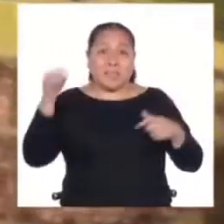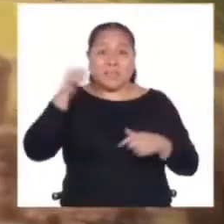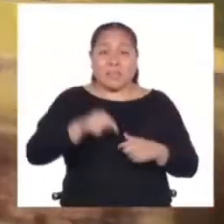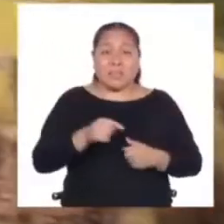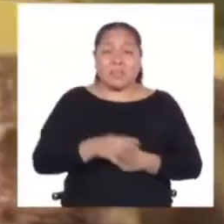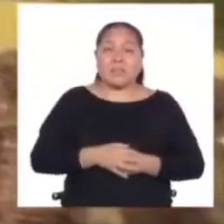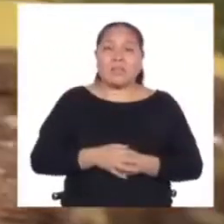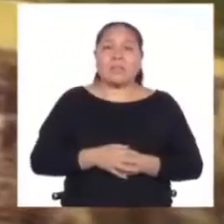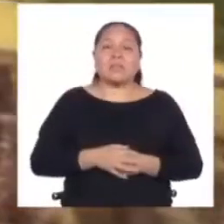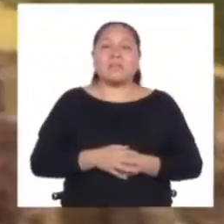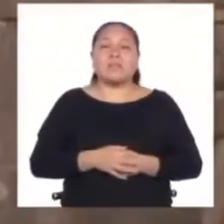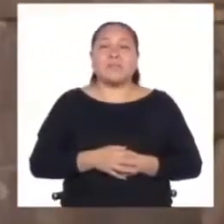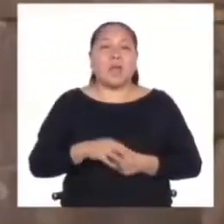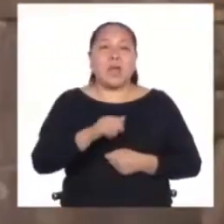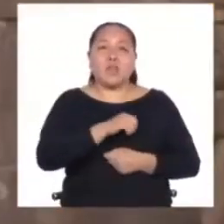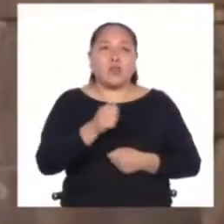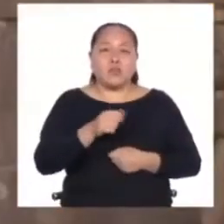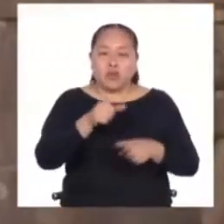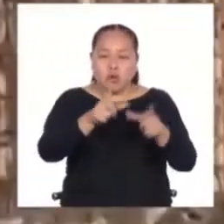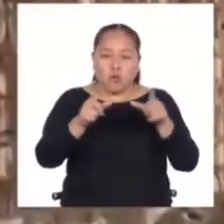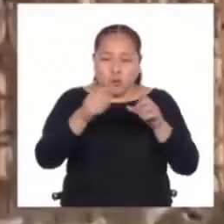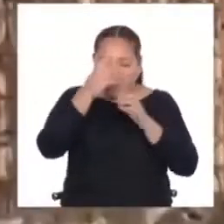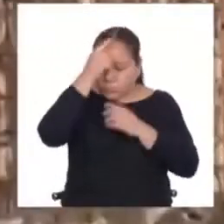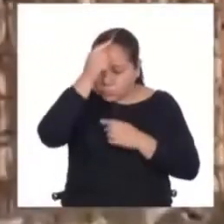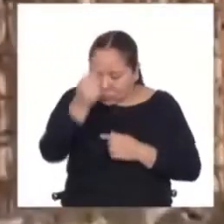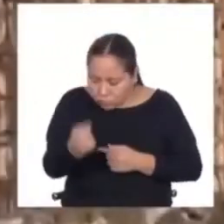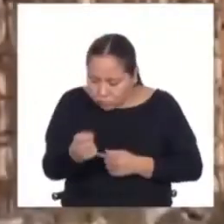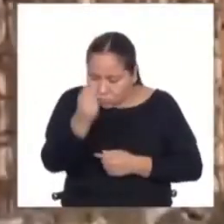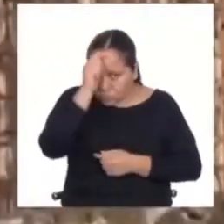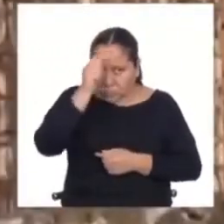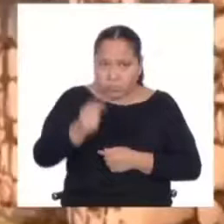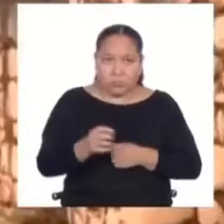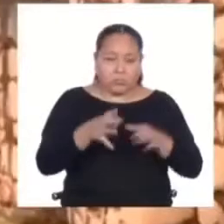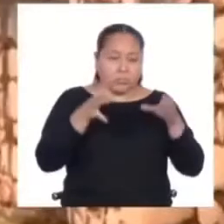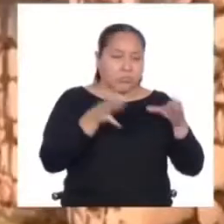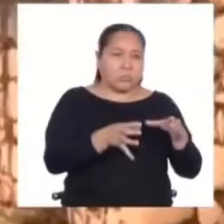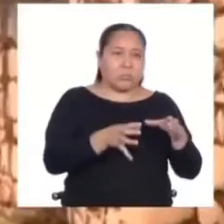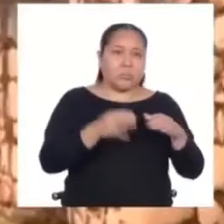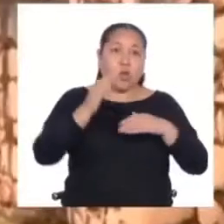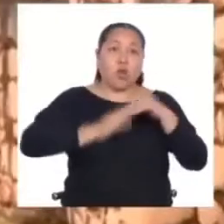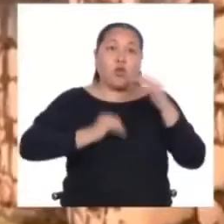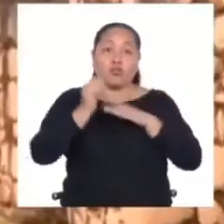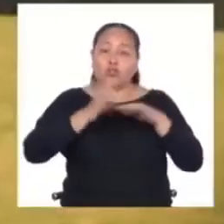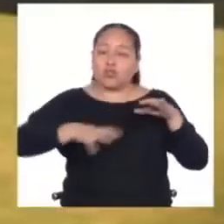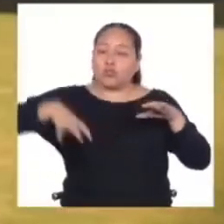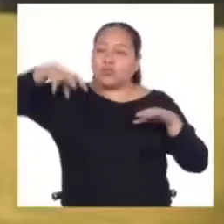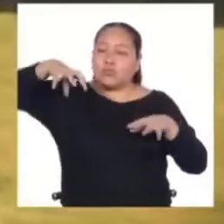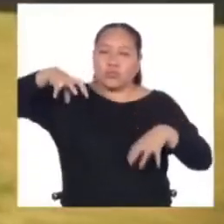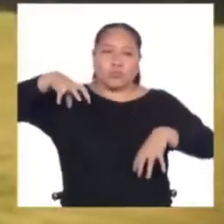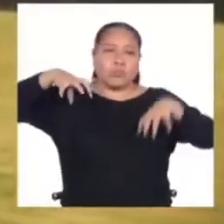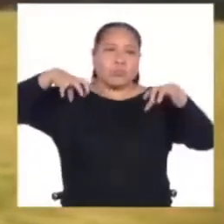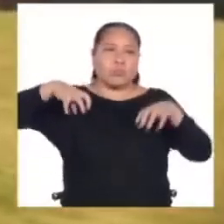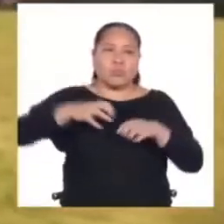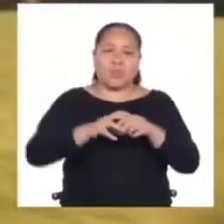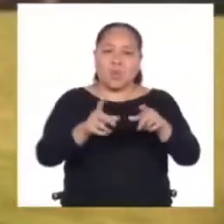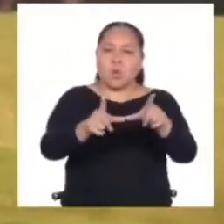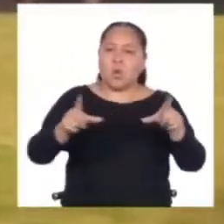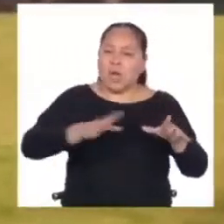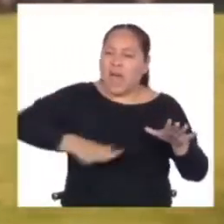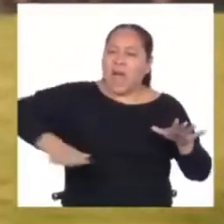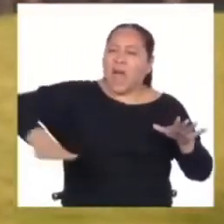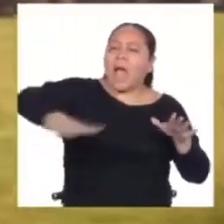callancas, también hay otros adoratorios, el sector de Tendipampa, las estructuras dobles, hay